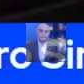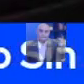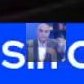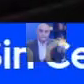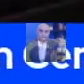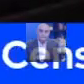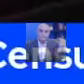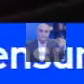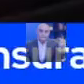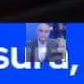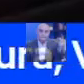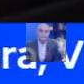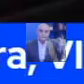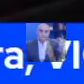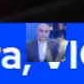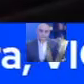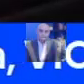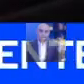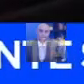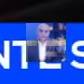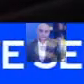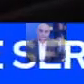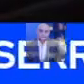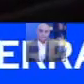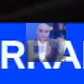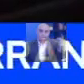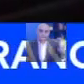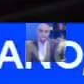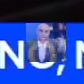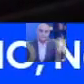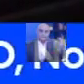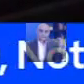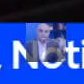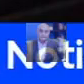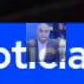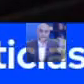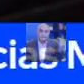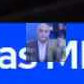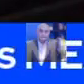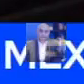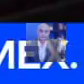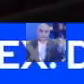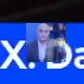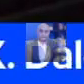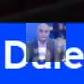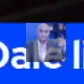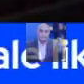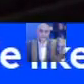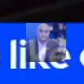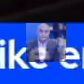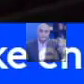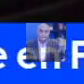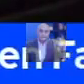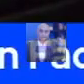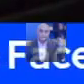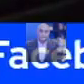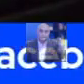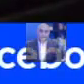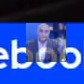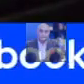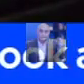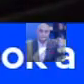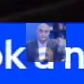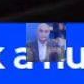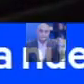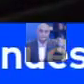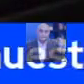frente al hemisferio. Ambos periódicos resaltan que por primera vez en mucho tiempo los